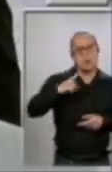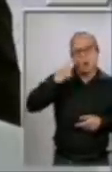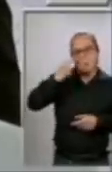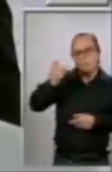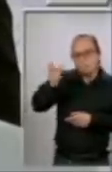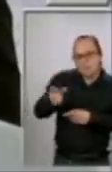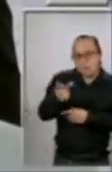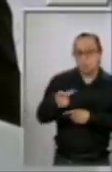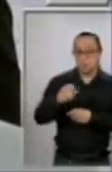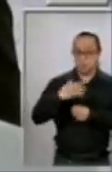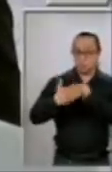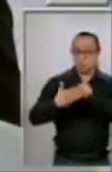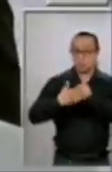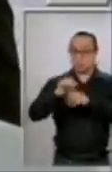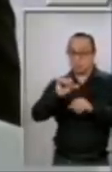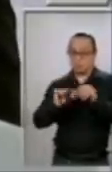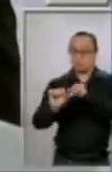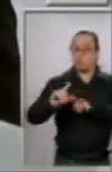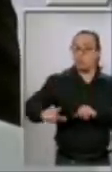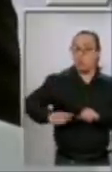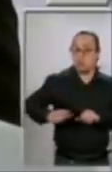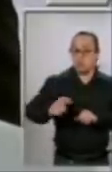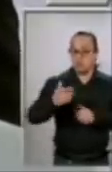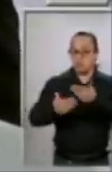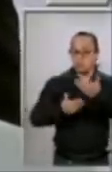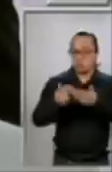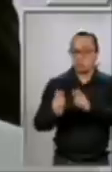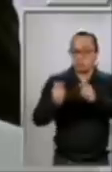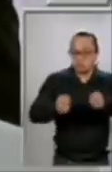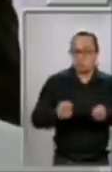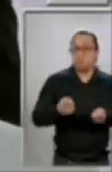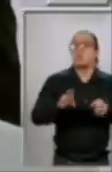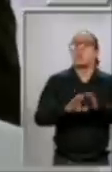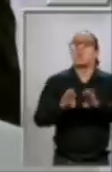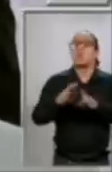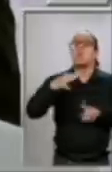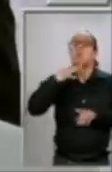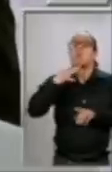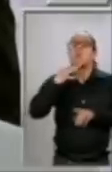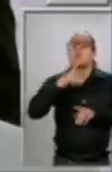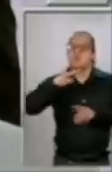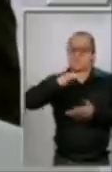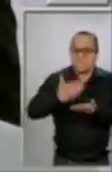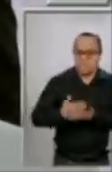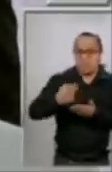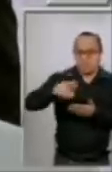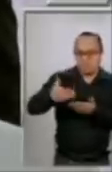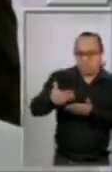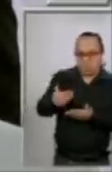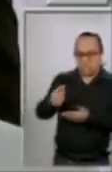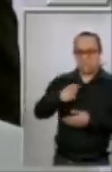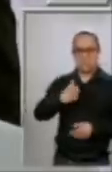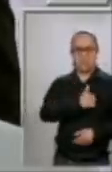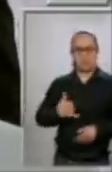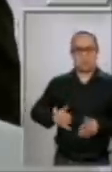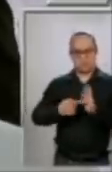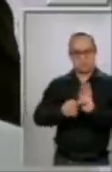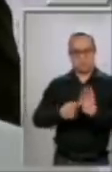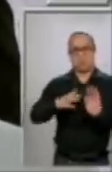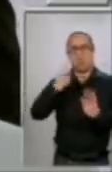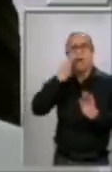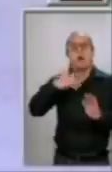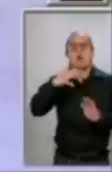que como gobernadora va a haber cero corrupción e impunidad si como alcaldesa está documentado este